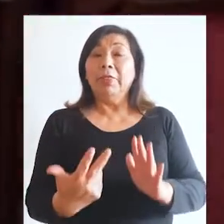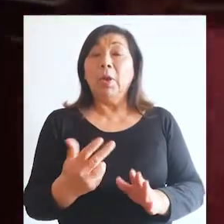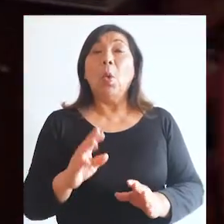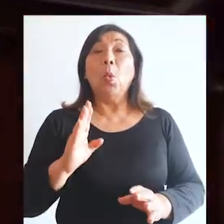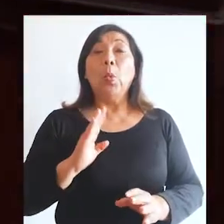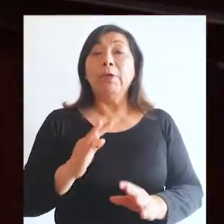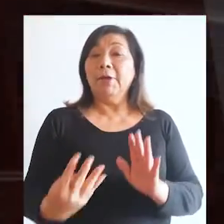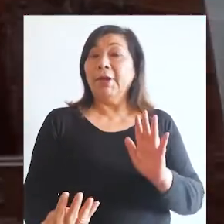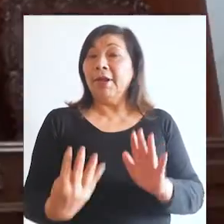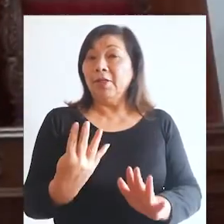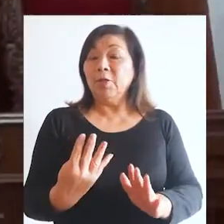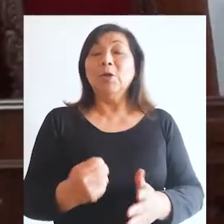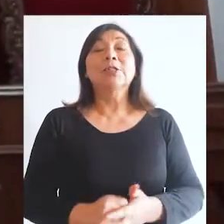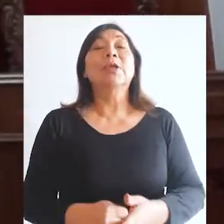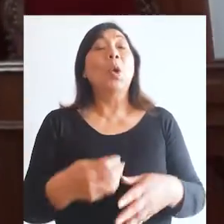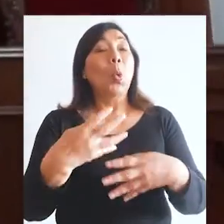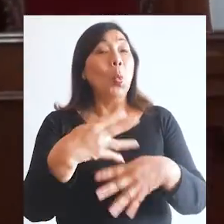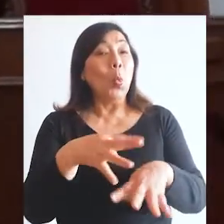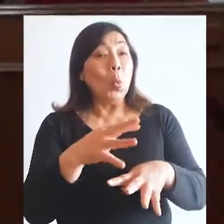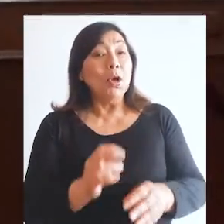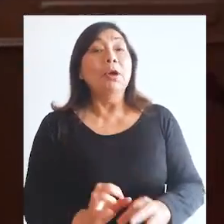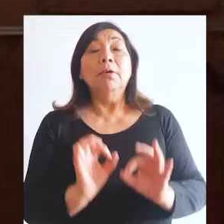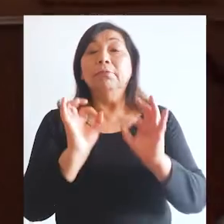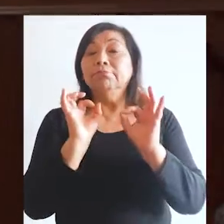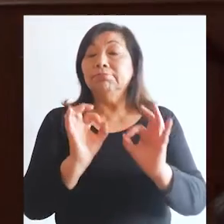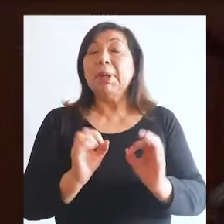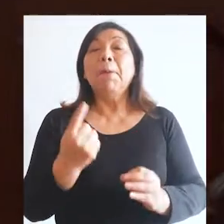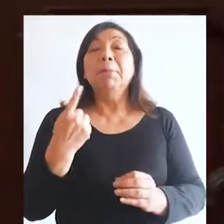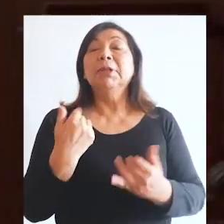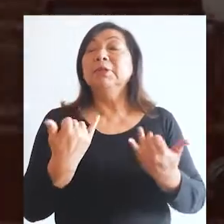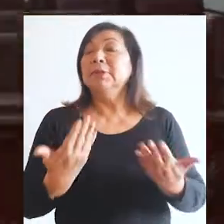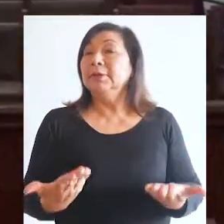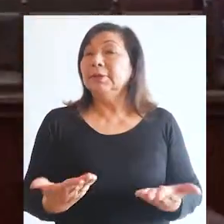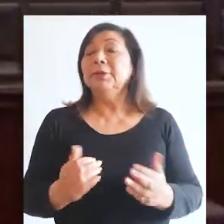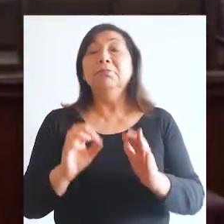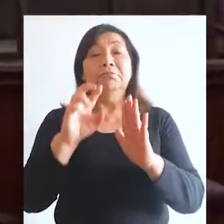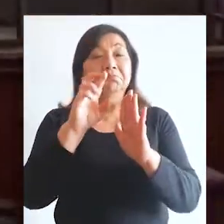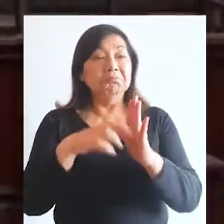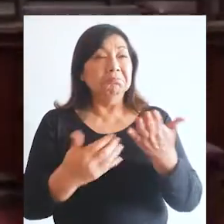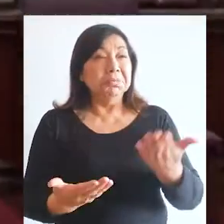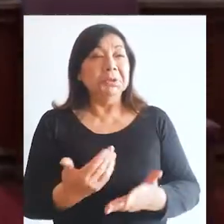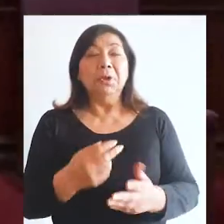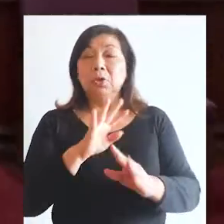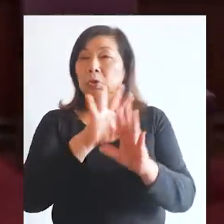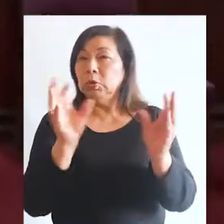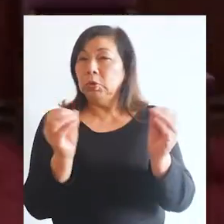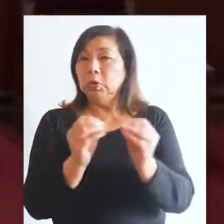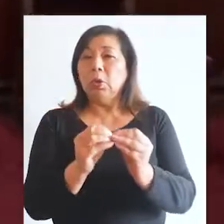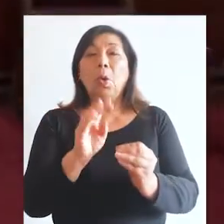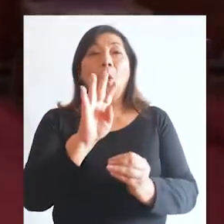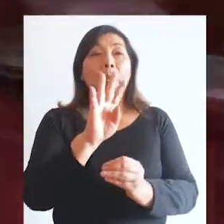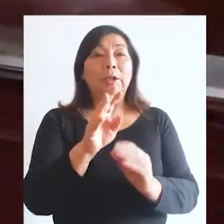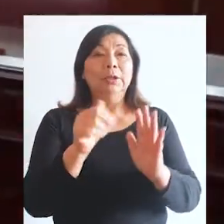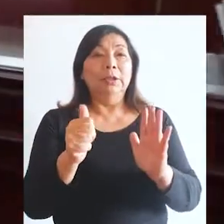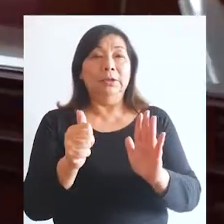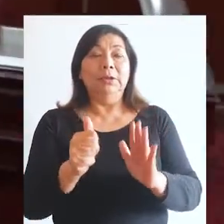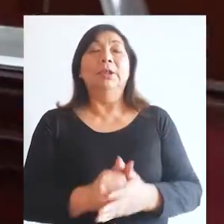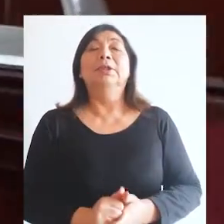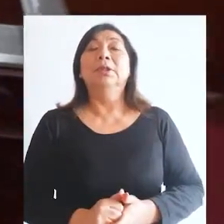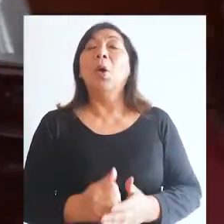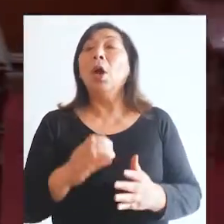miércoles 13 y jueves 14 de julio respectivamente y para ello se ha programado ver en total